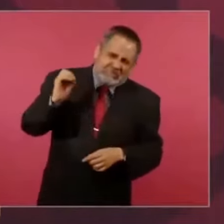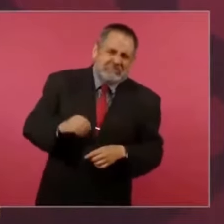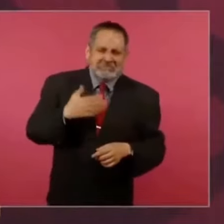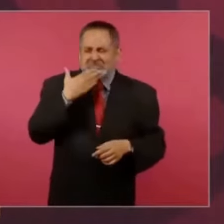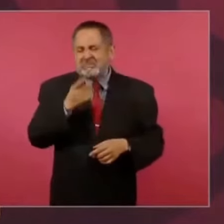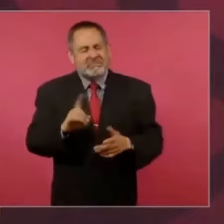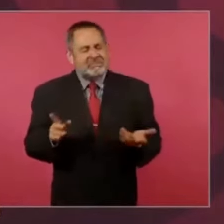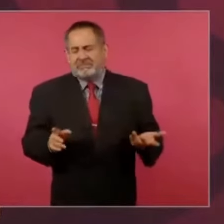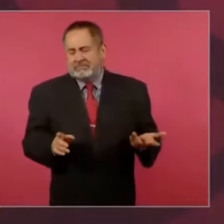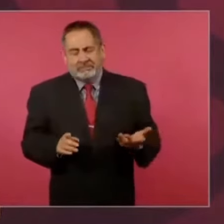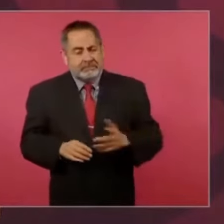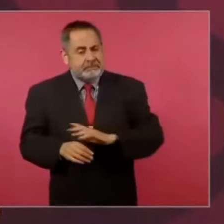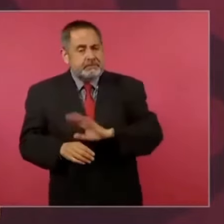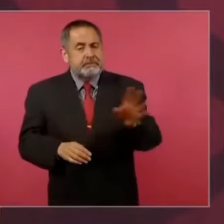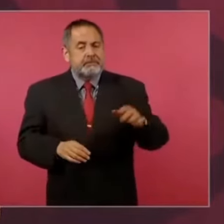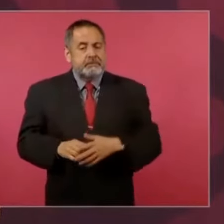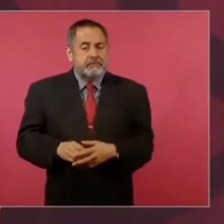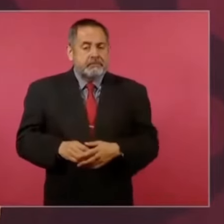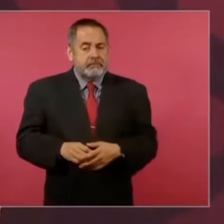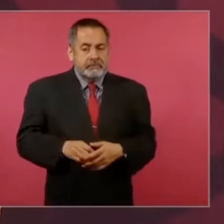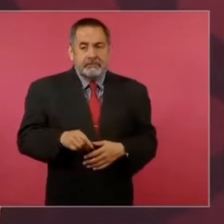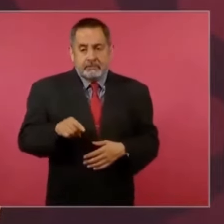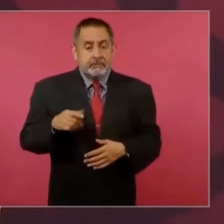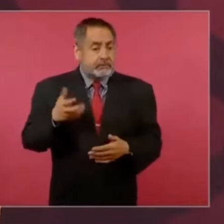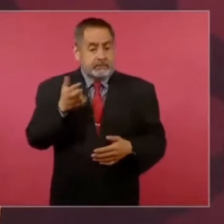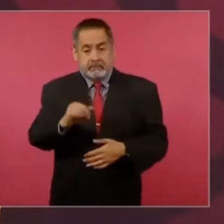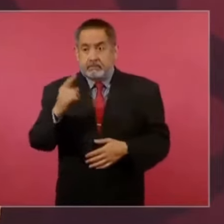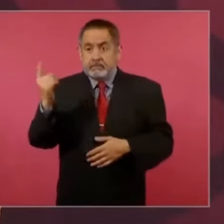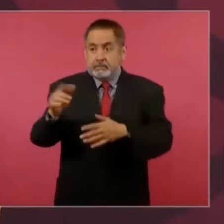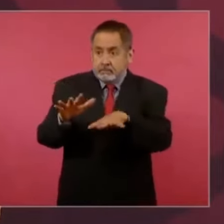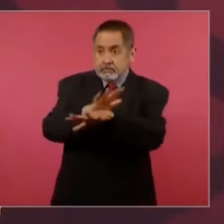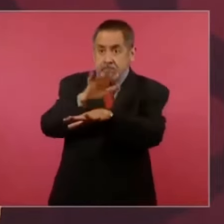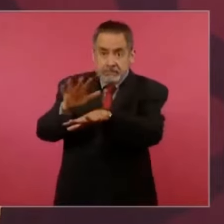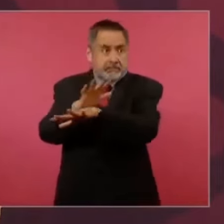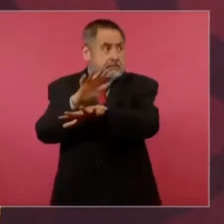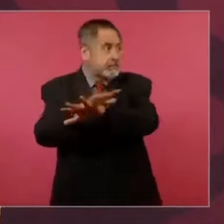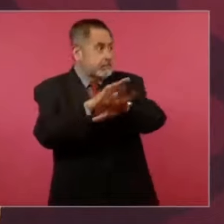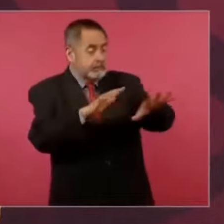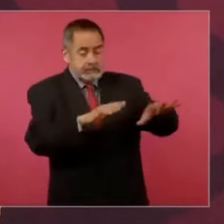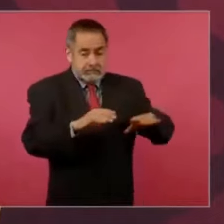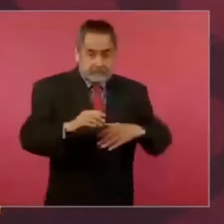se desatan con las transformaciones deben